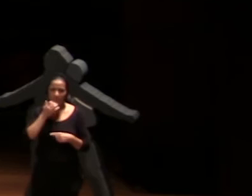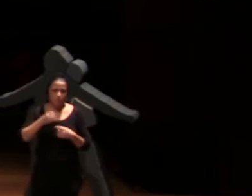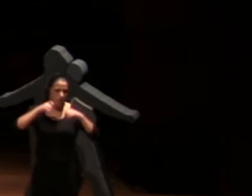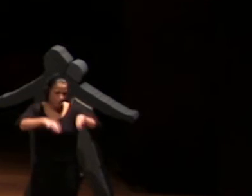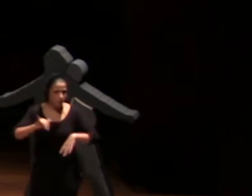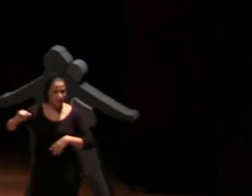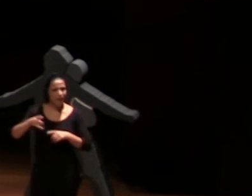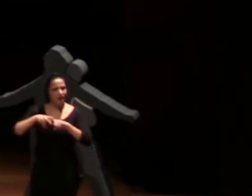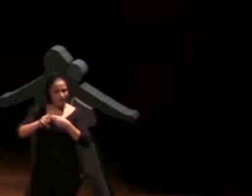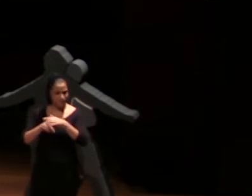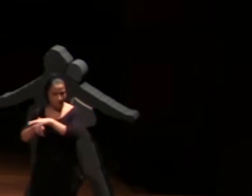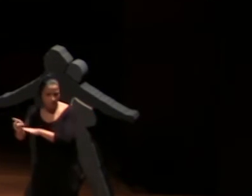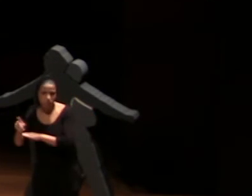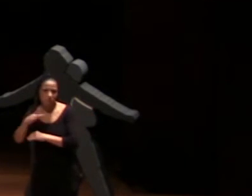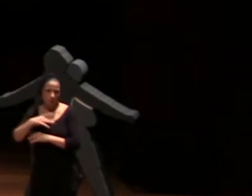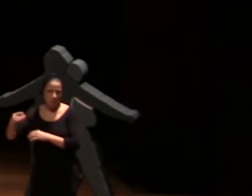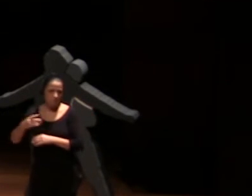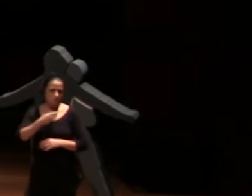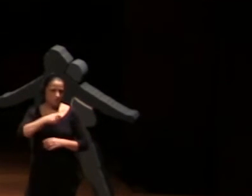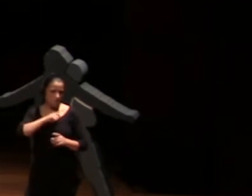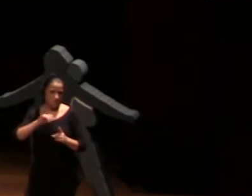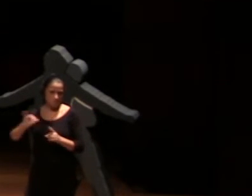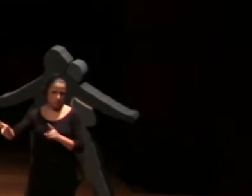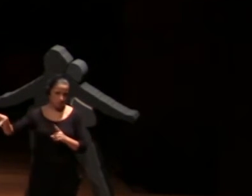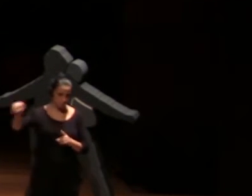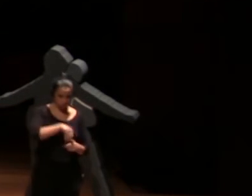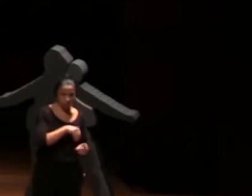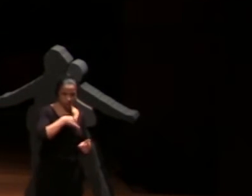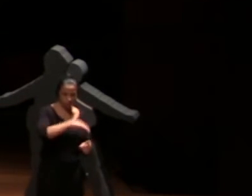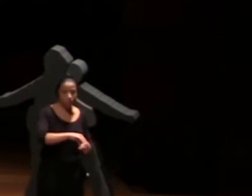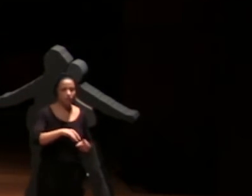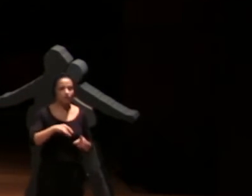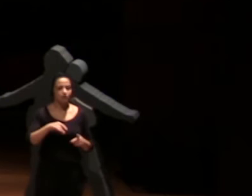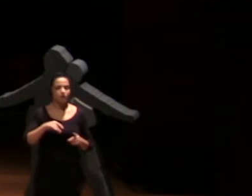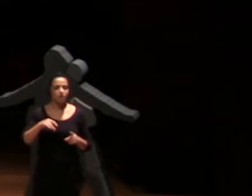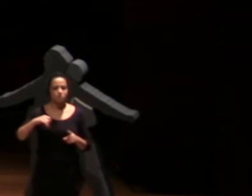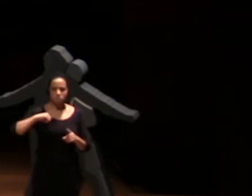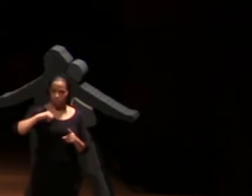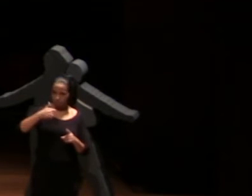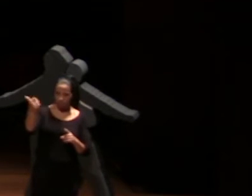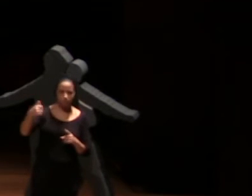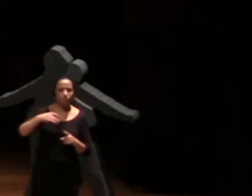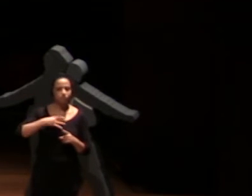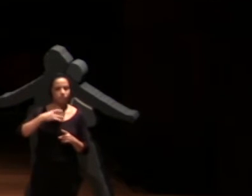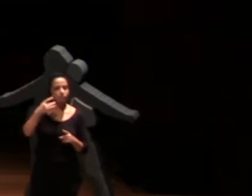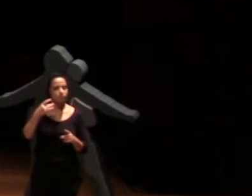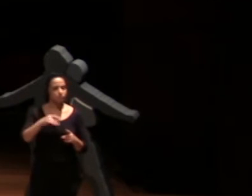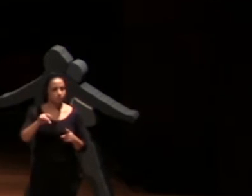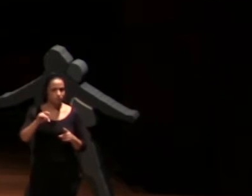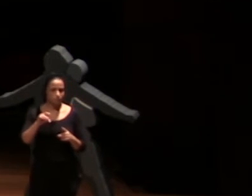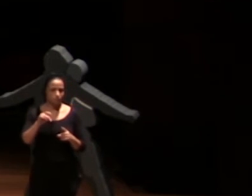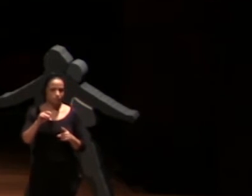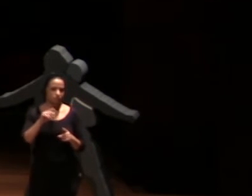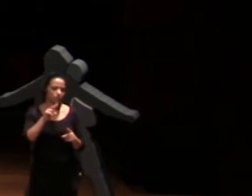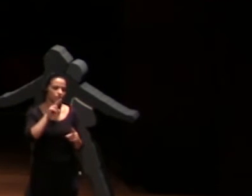Gabel, que están validadas al español, donde ya se construyeron pensando en el clínico, que verdaderamente fuera una puntuación exclusiva y por tanto se quedaran solo